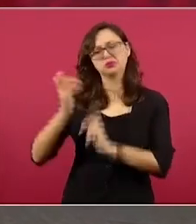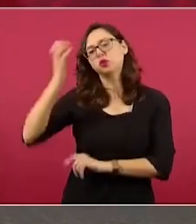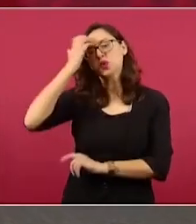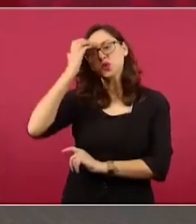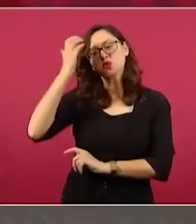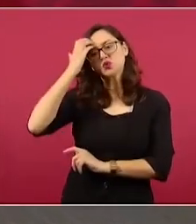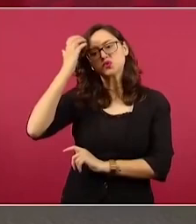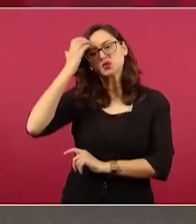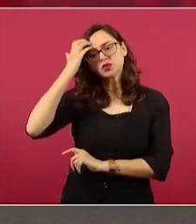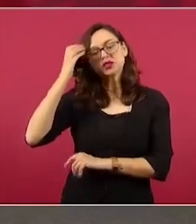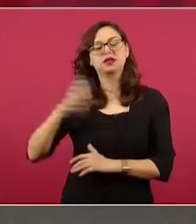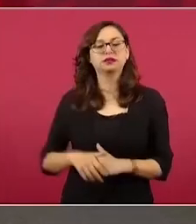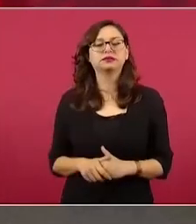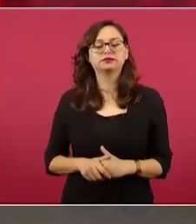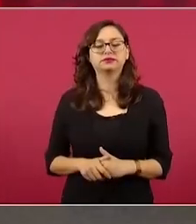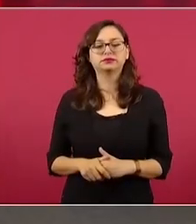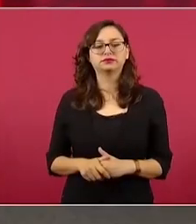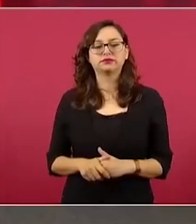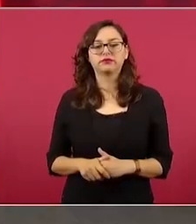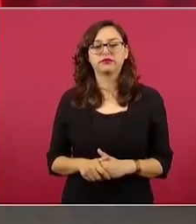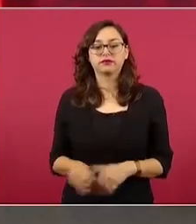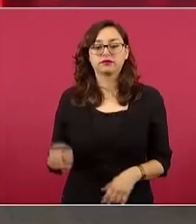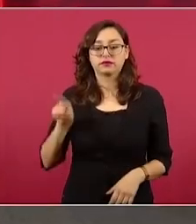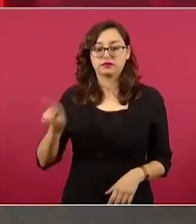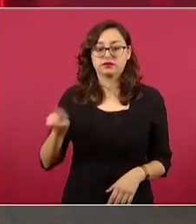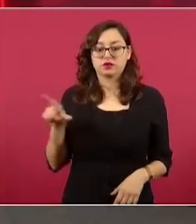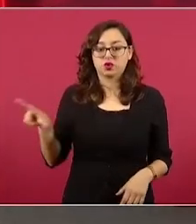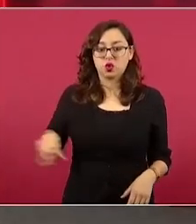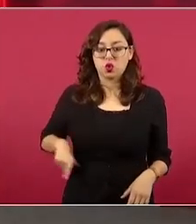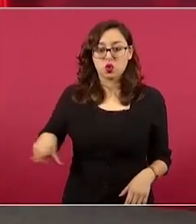cuando estuvo en el gobierno era tan